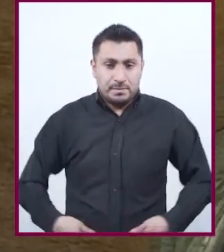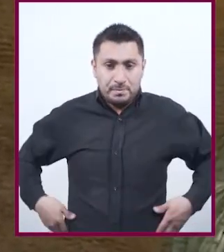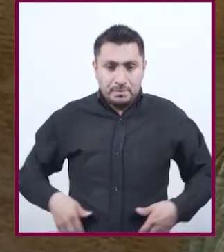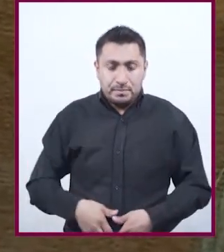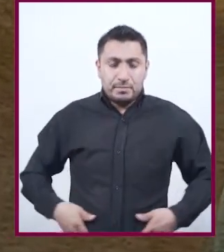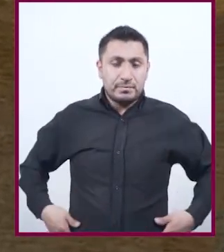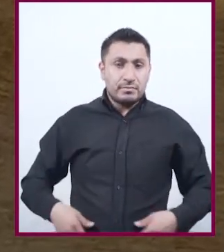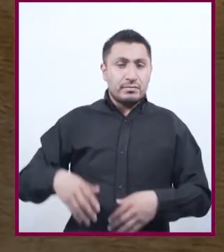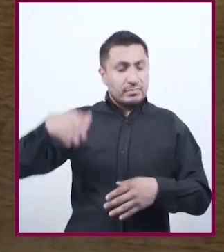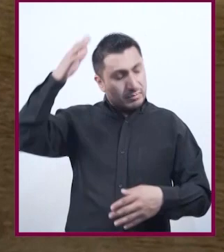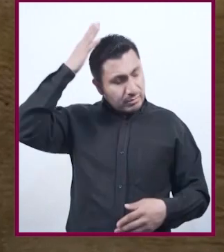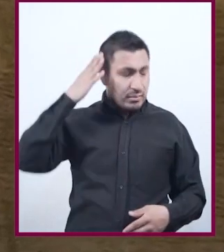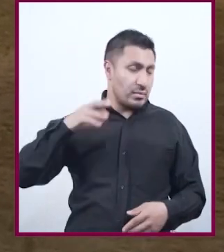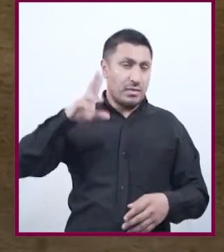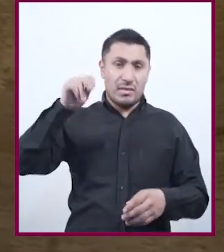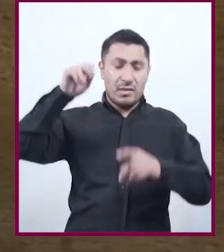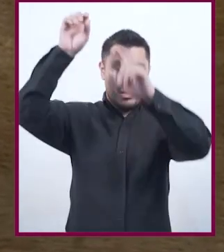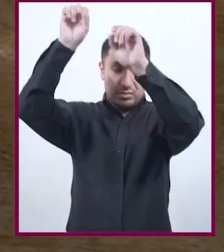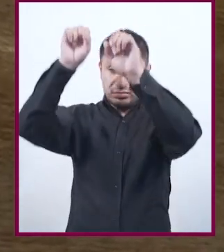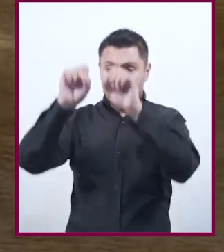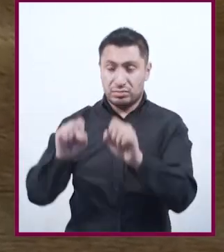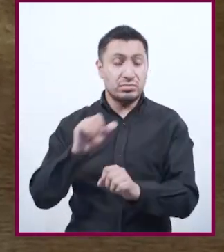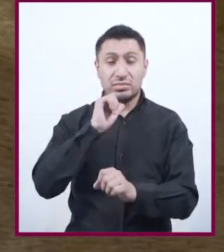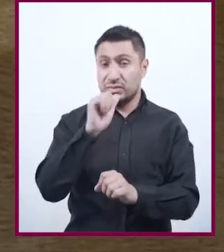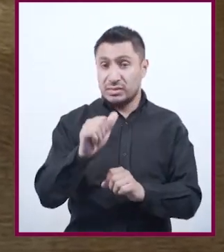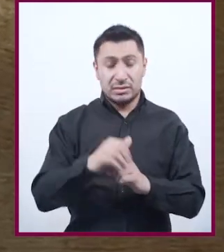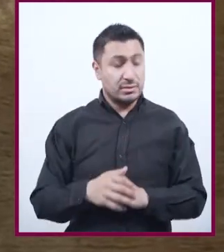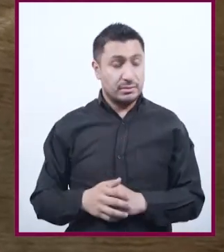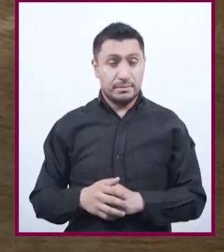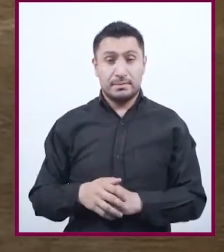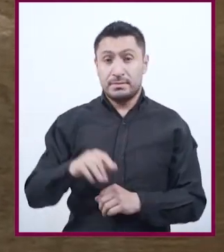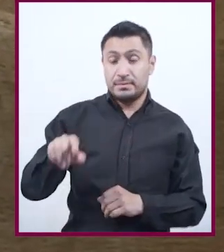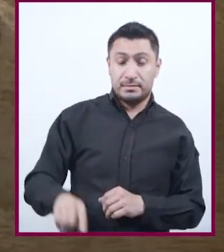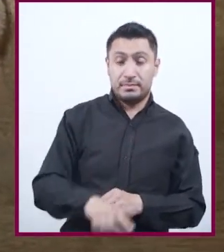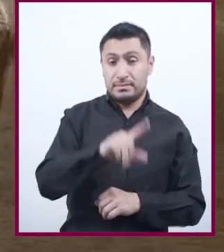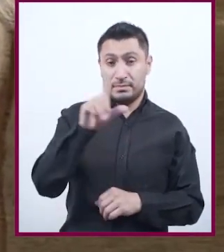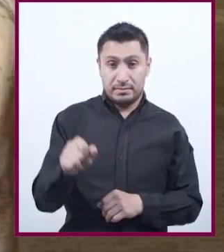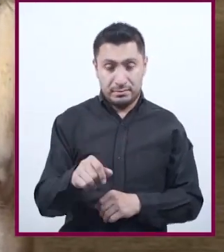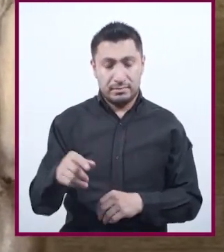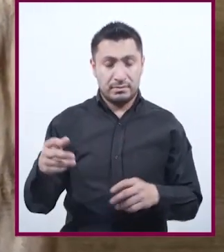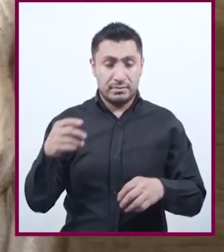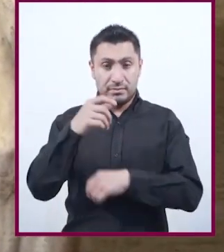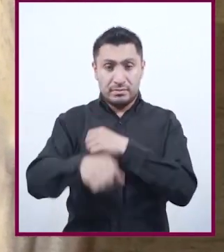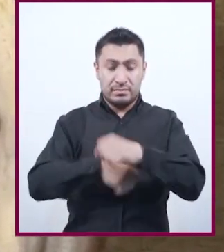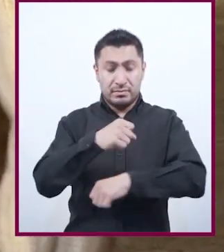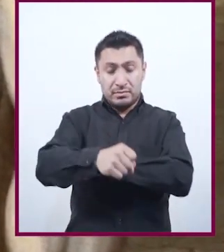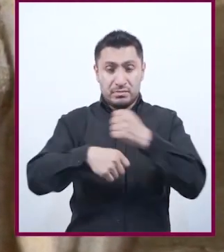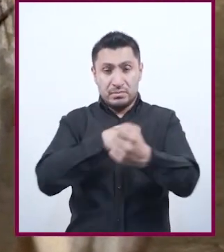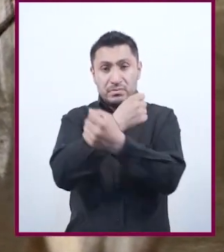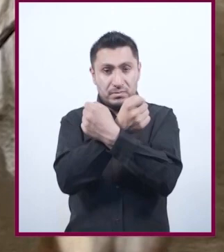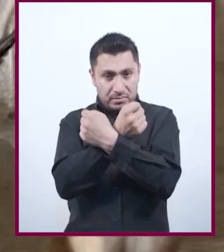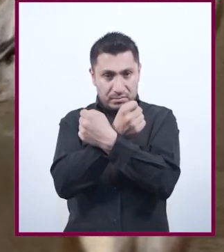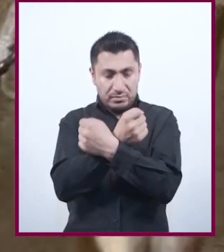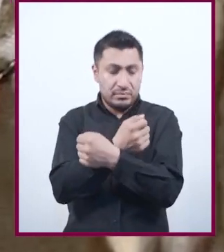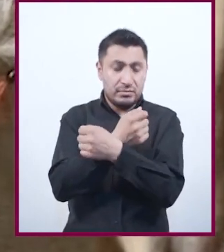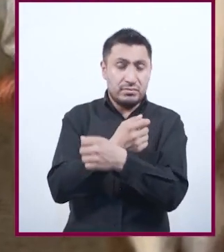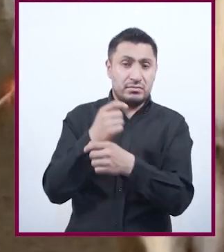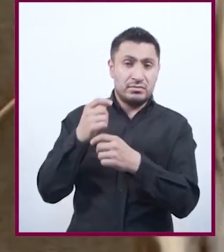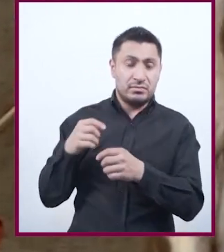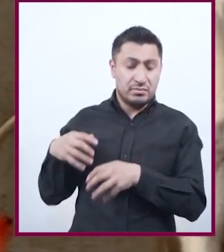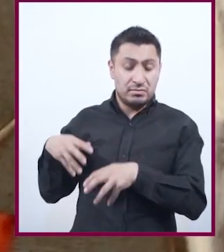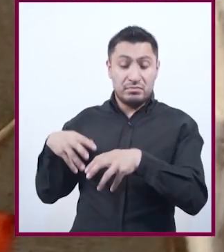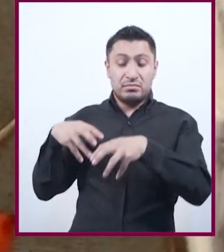cabellera, y no los bajan hasta la hora del descendimiento. Después de esta operación, los atan de los brazos y los sacan